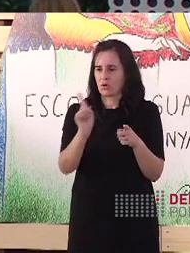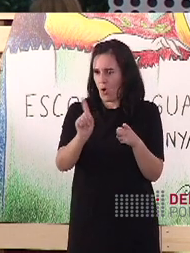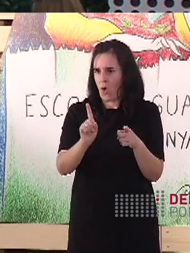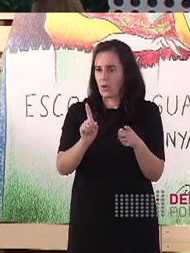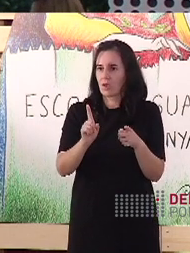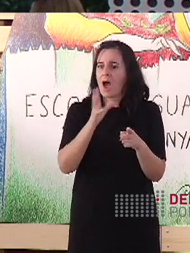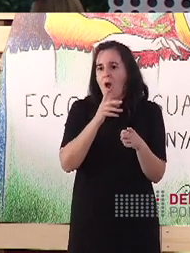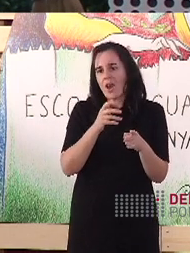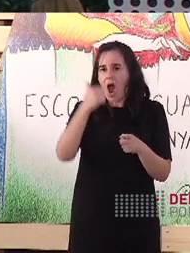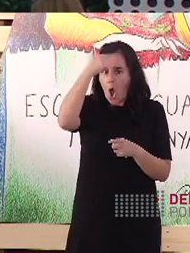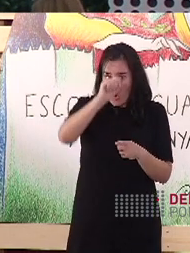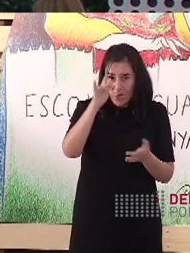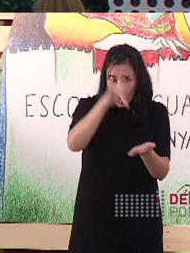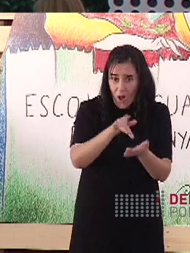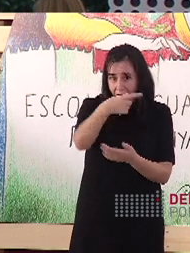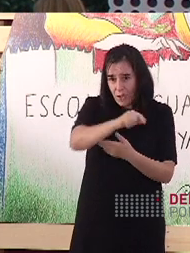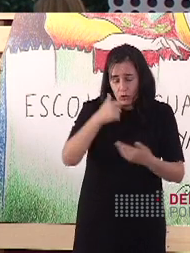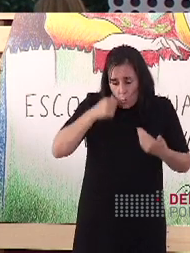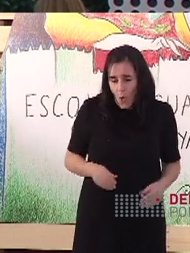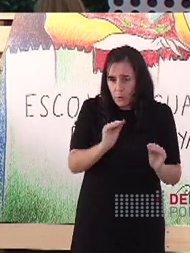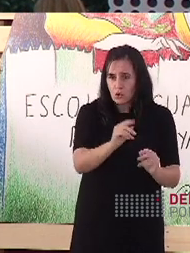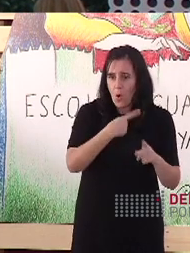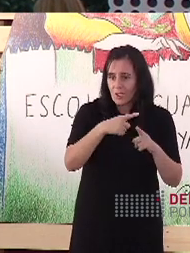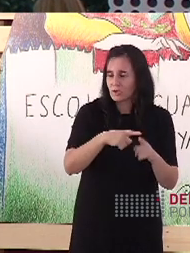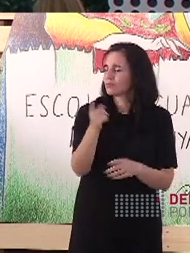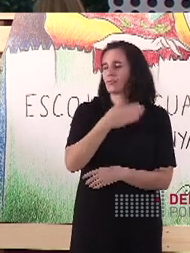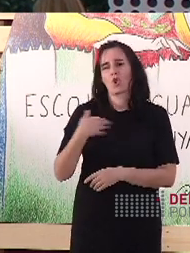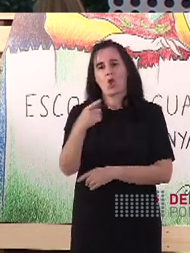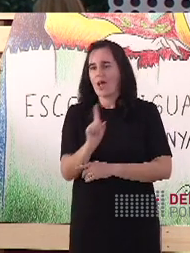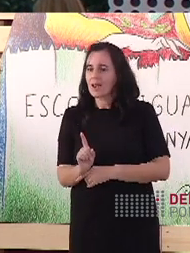los hombres. No queremos ni siquiera que seamos asociadas a esa